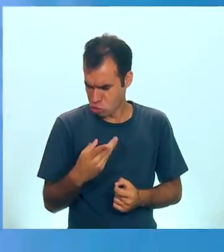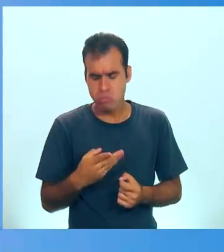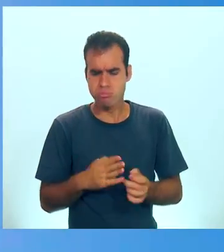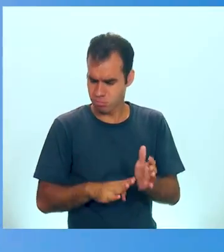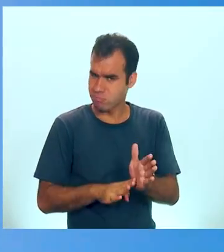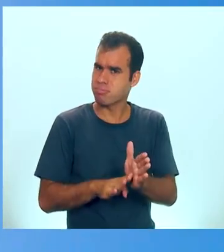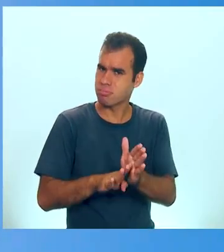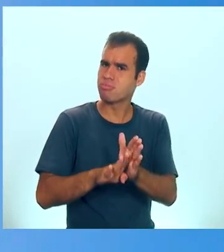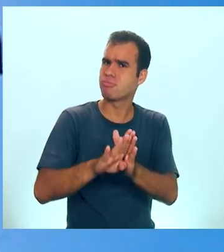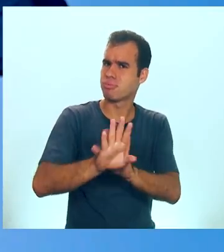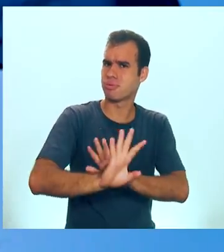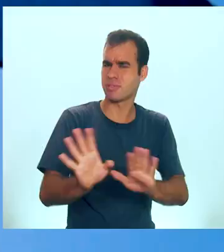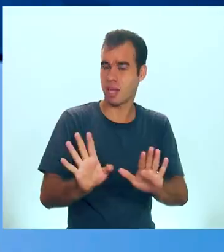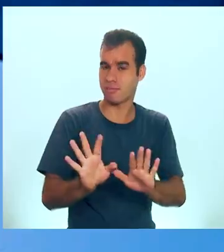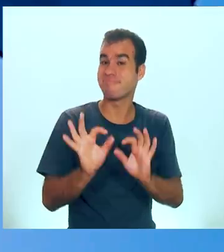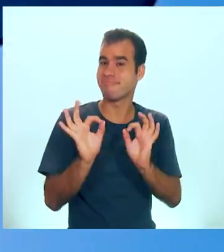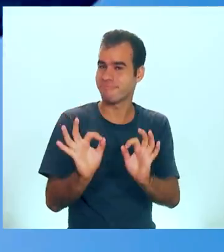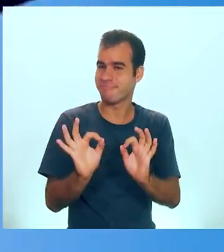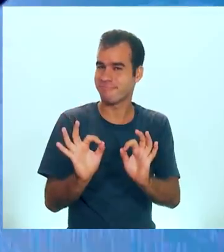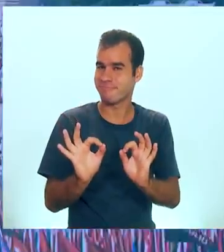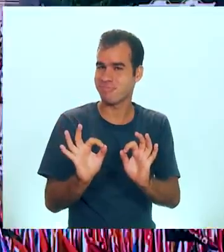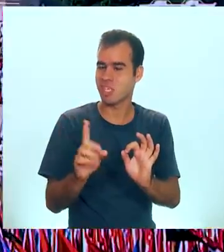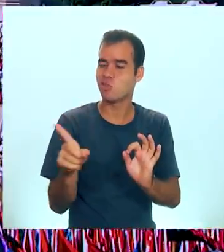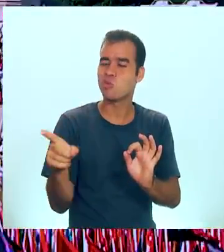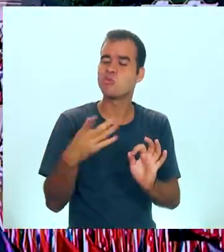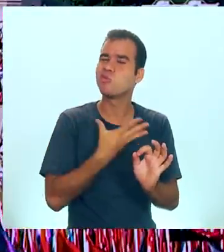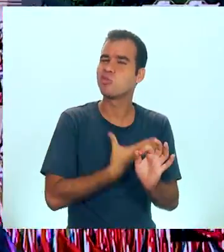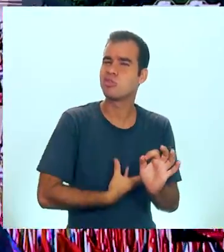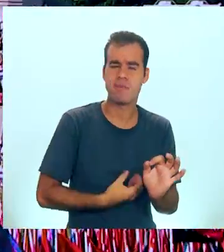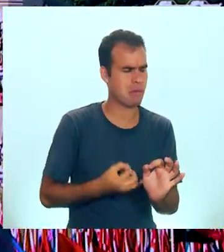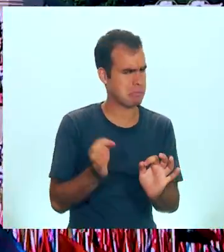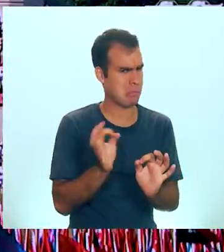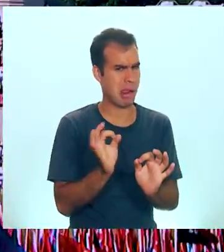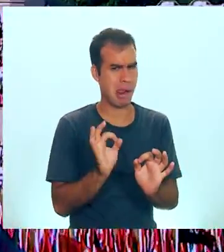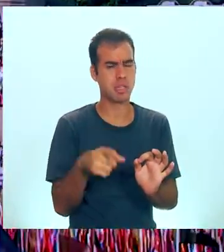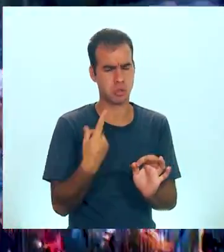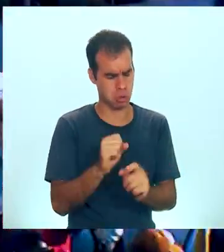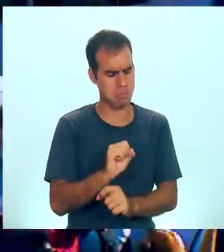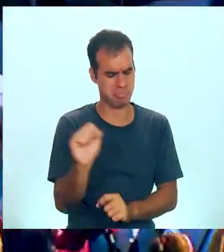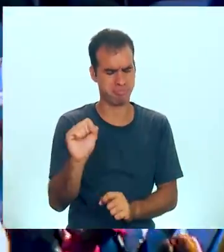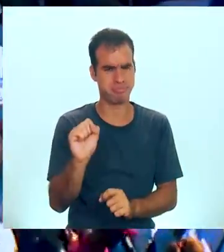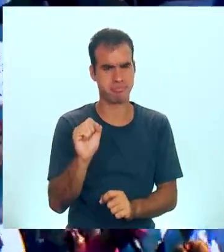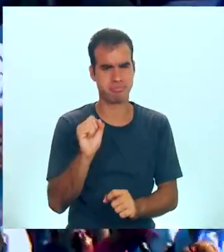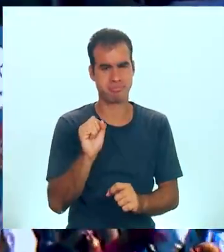dónde vamos y es esa la palabra. No sufras